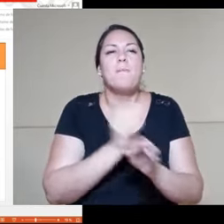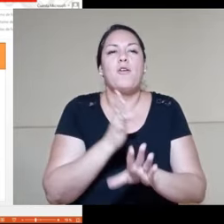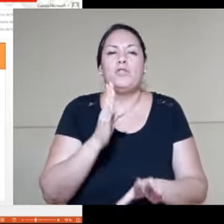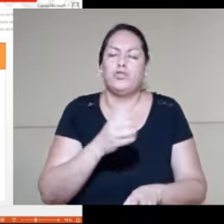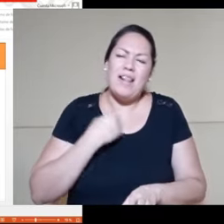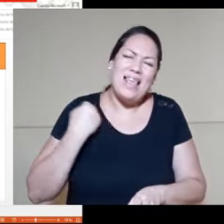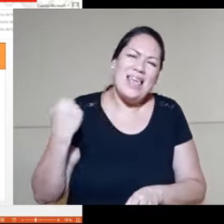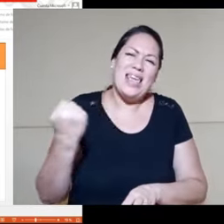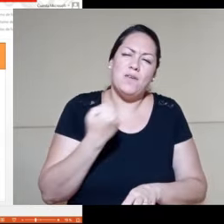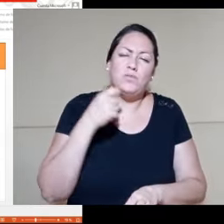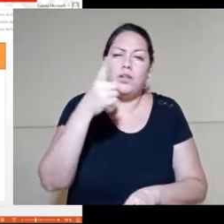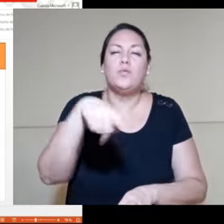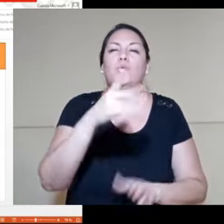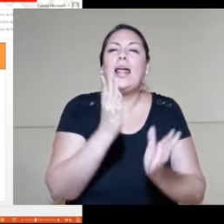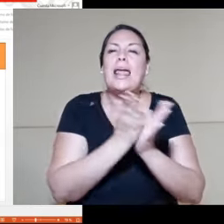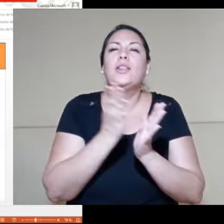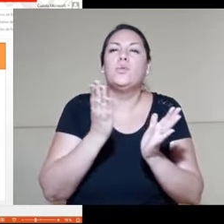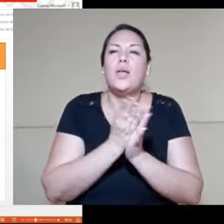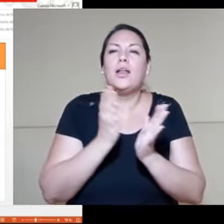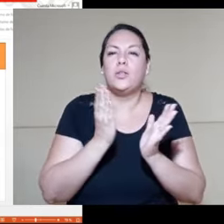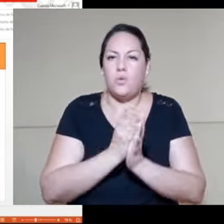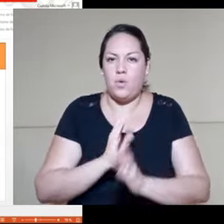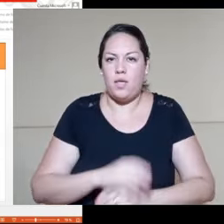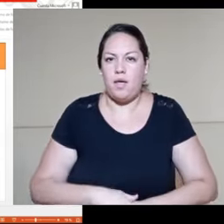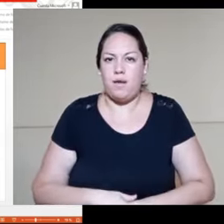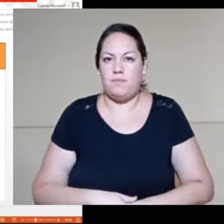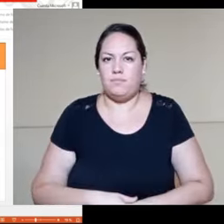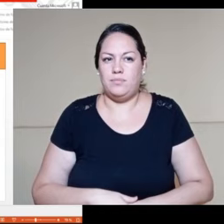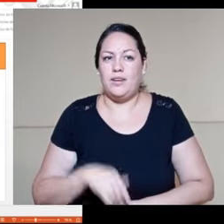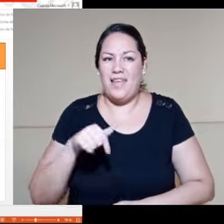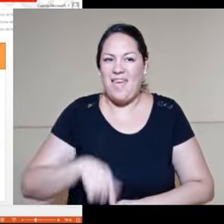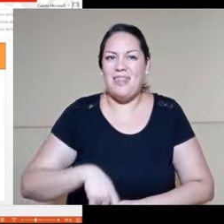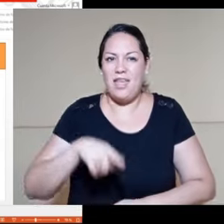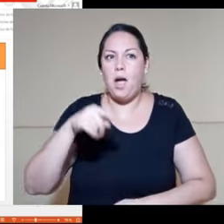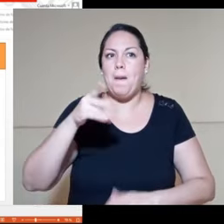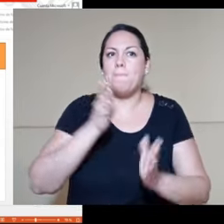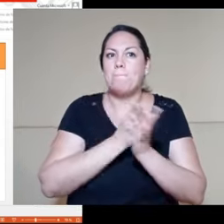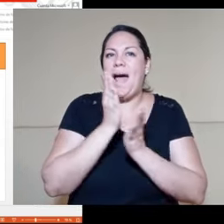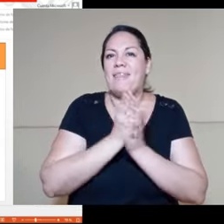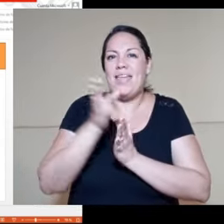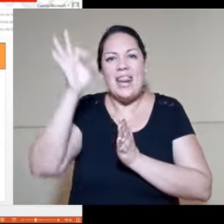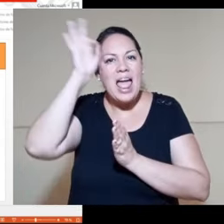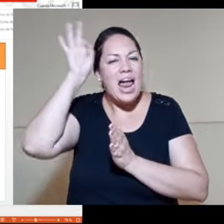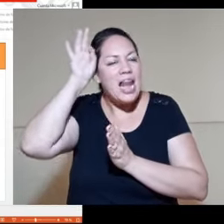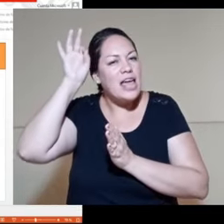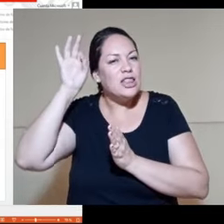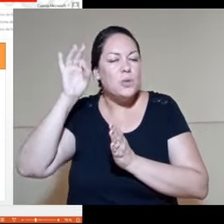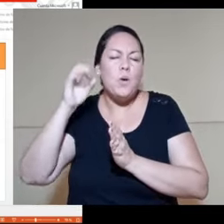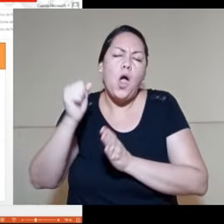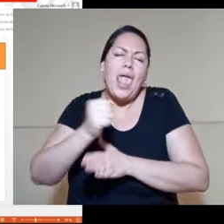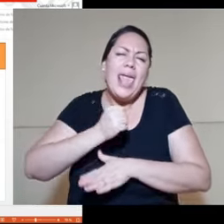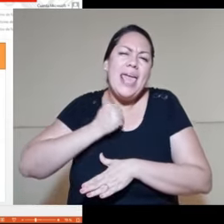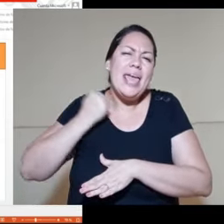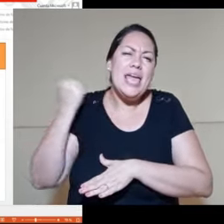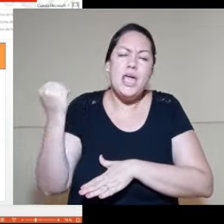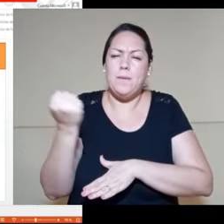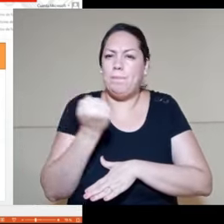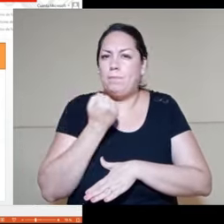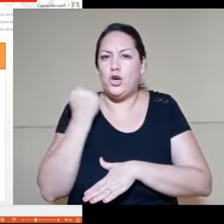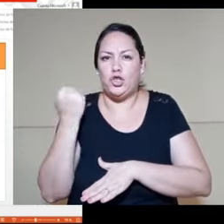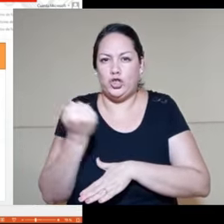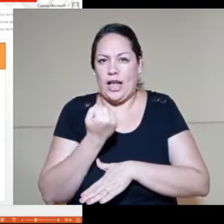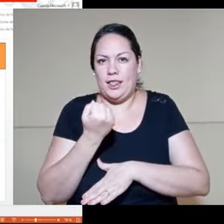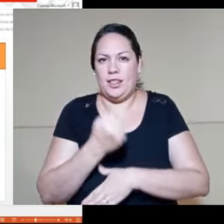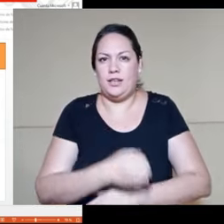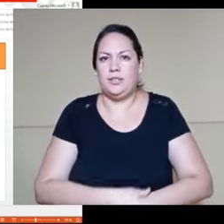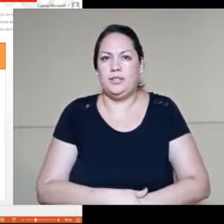ustedes. Así que imagínense la importancia que tiene que ustedes tomen en serio esta materia, porque esta es la base